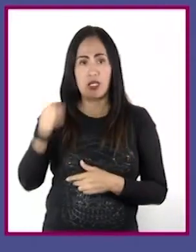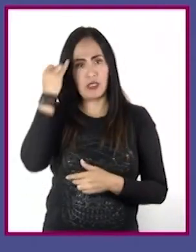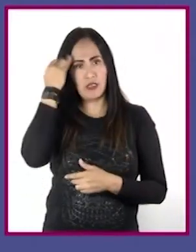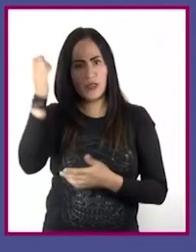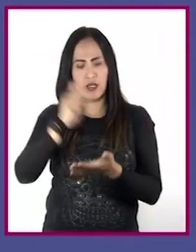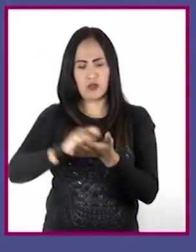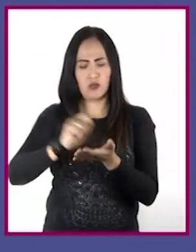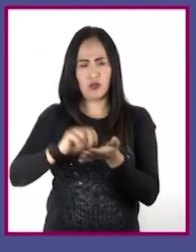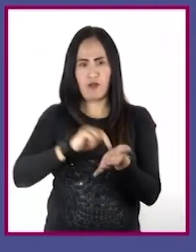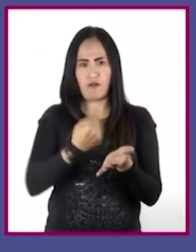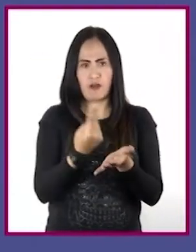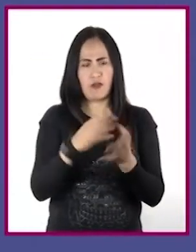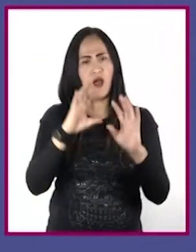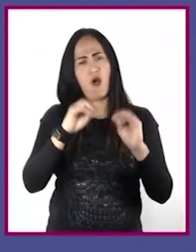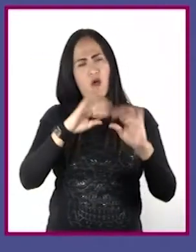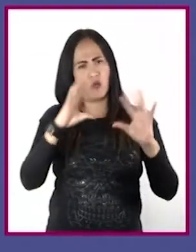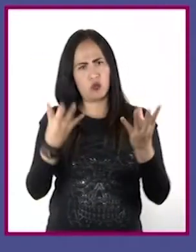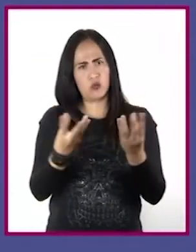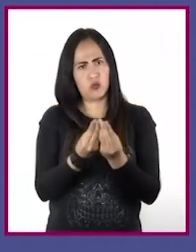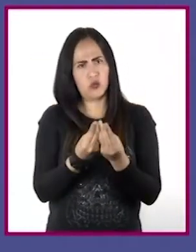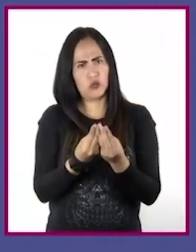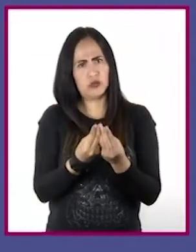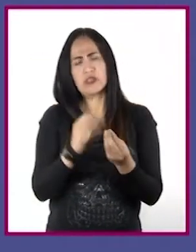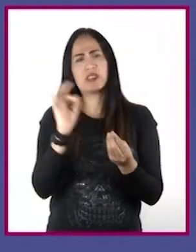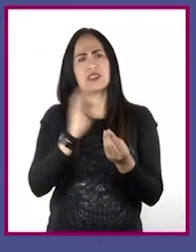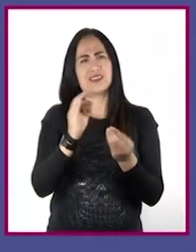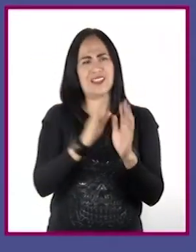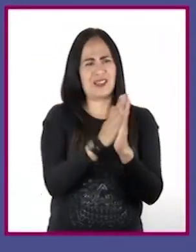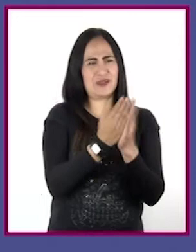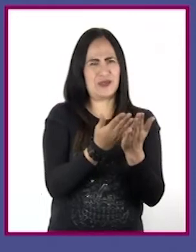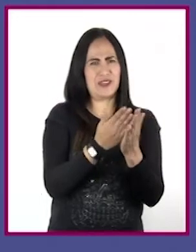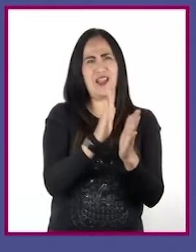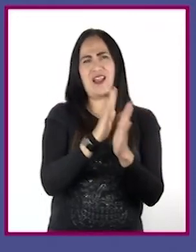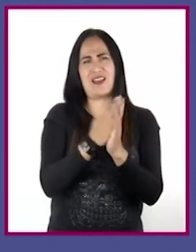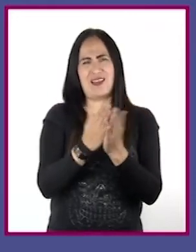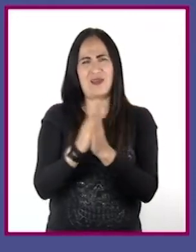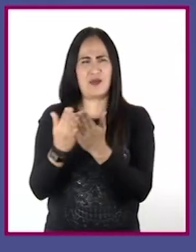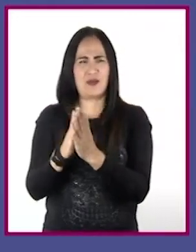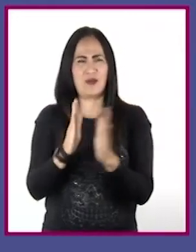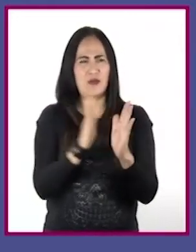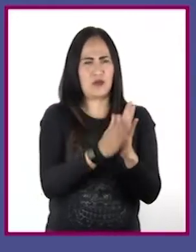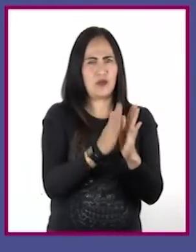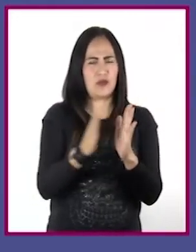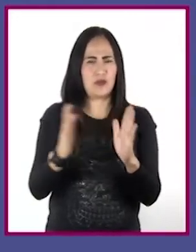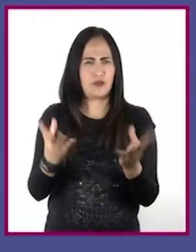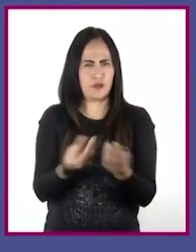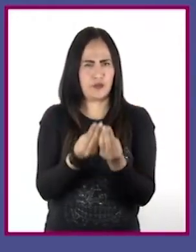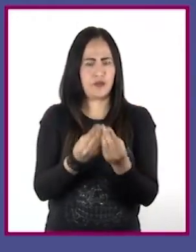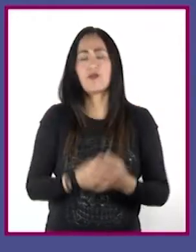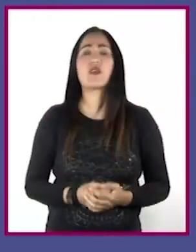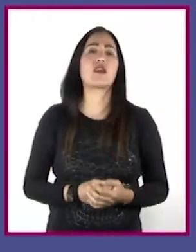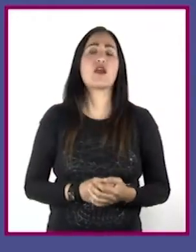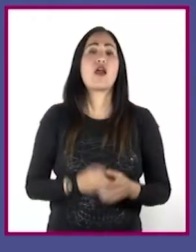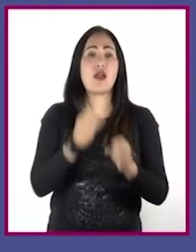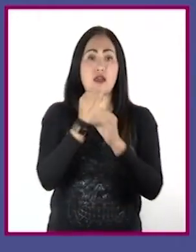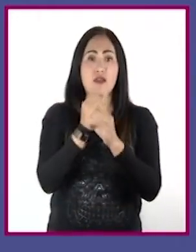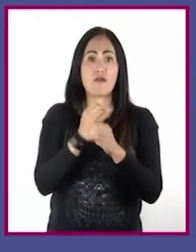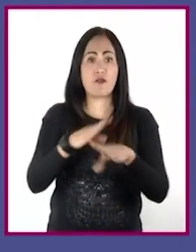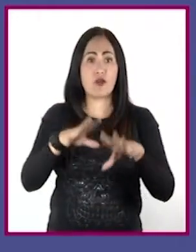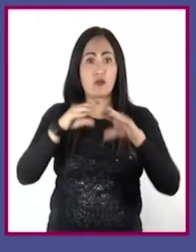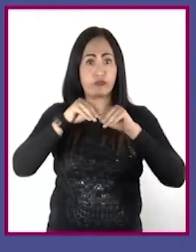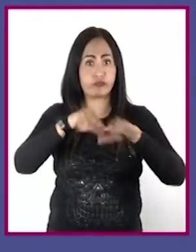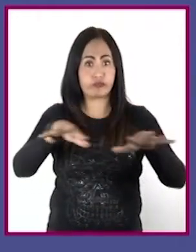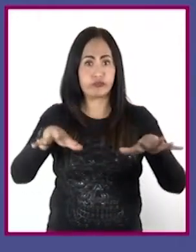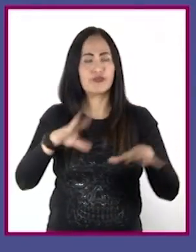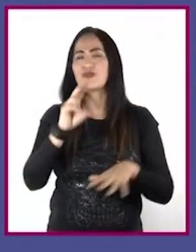del medio en su conjunto cuando se trata de un editorial. La intención de la opinión no es informar, sino